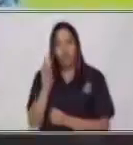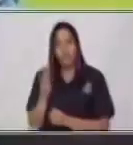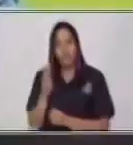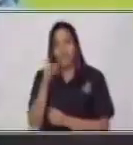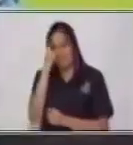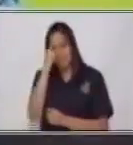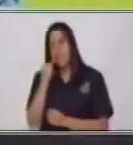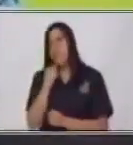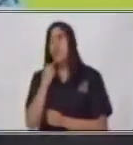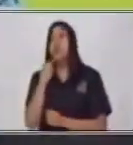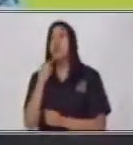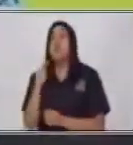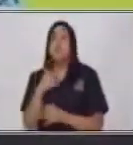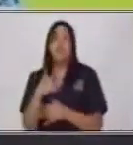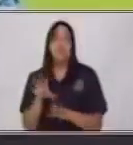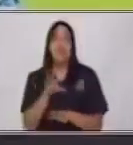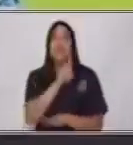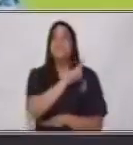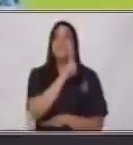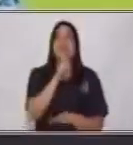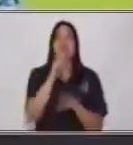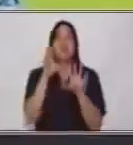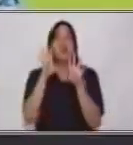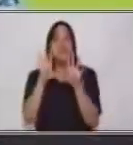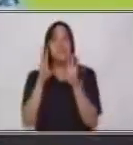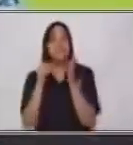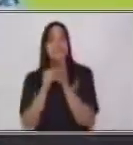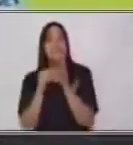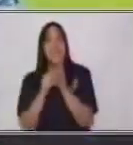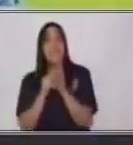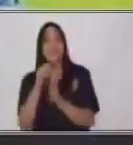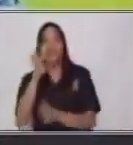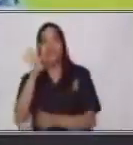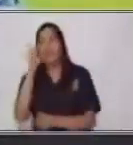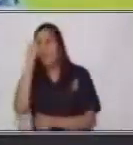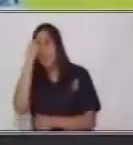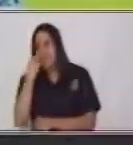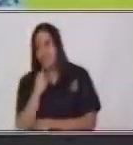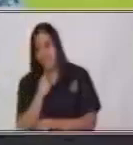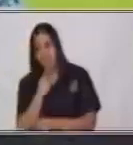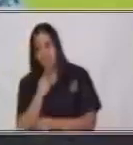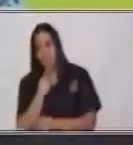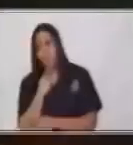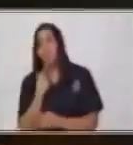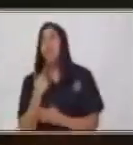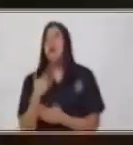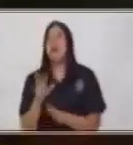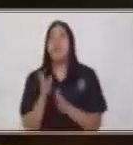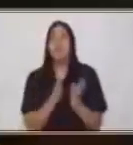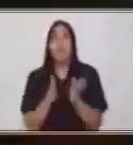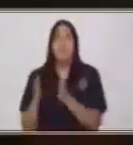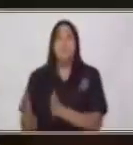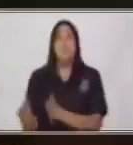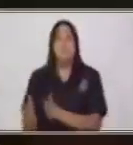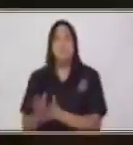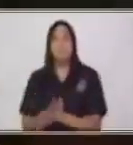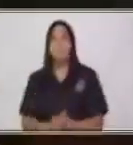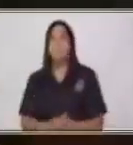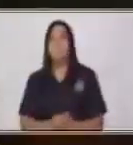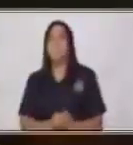1, 2, 3. Entonces aquí dice 110 quetzales con 3 centavos. Vamos a la canasta de